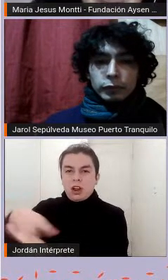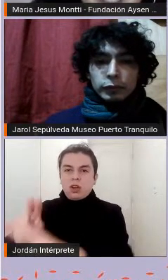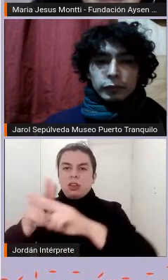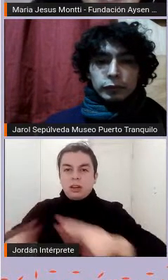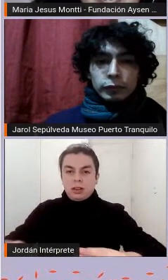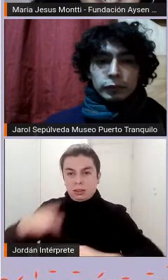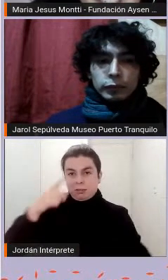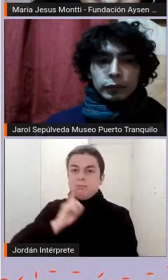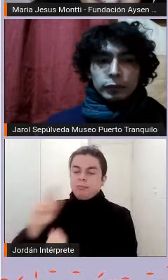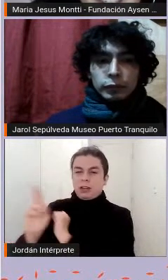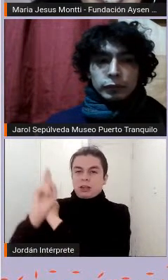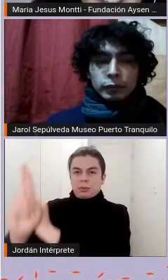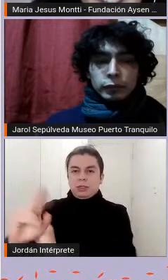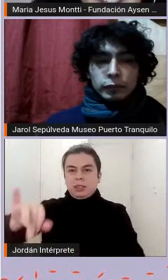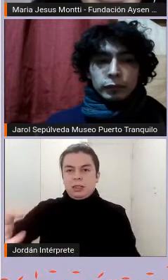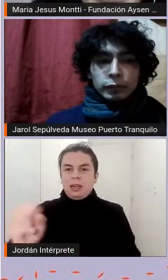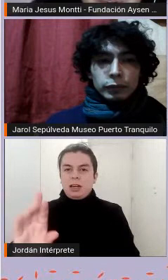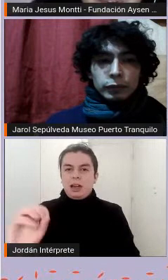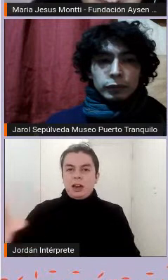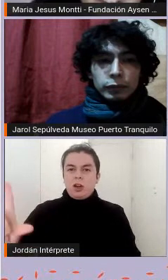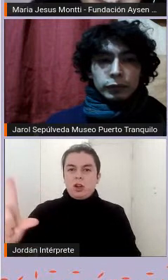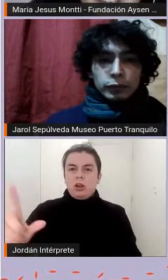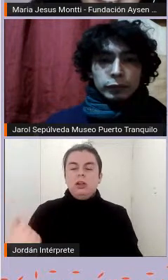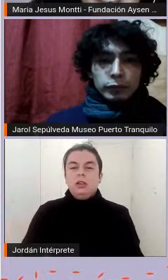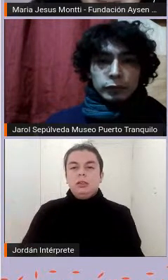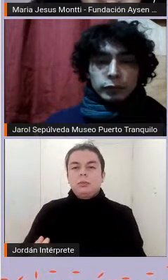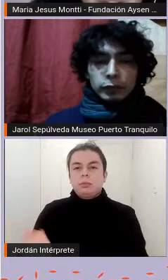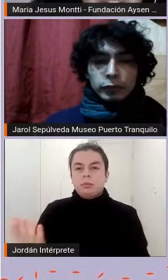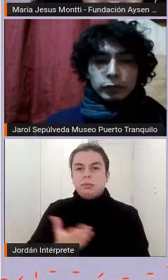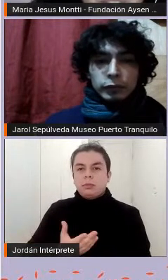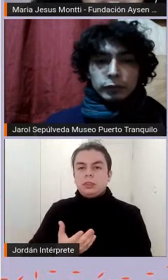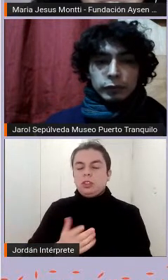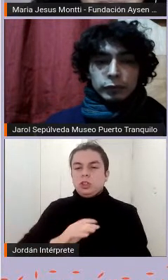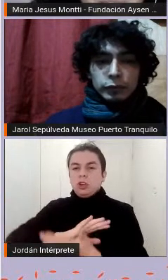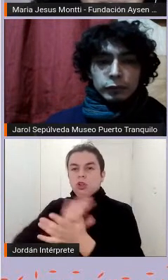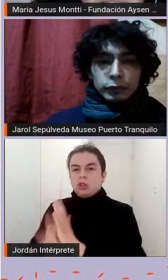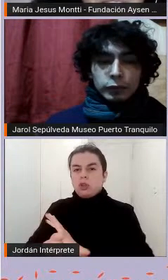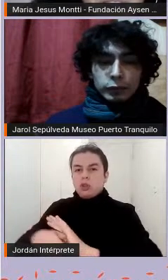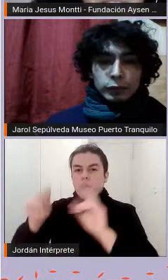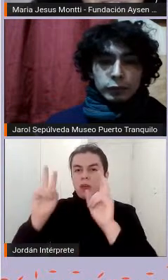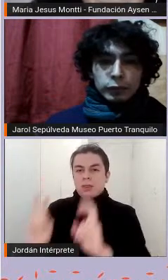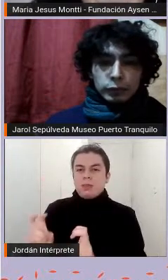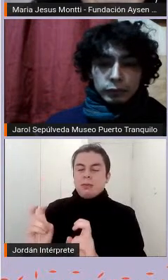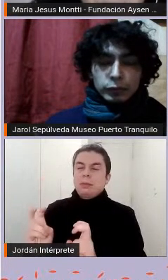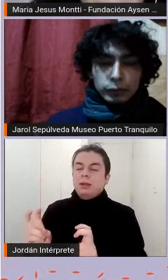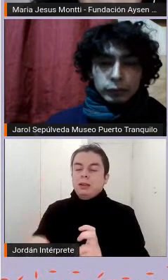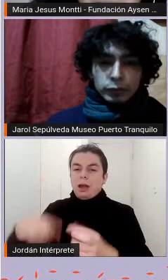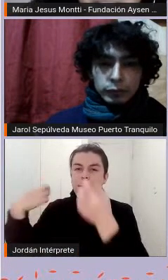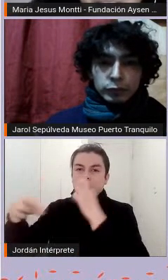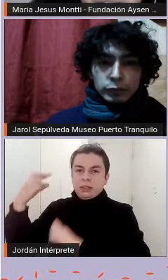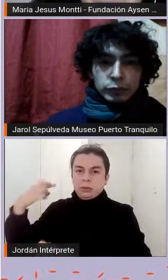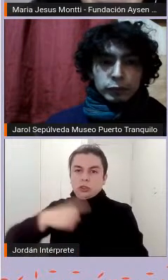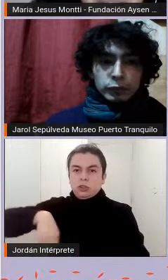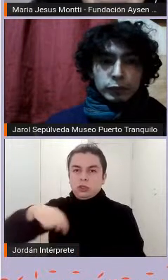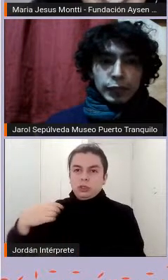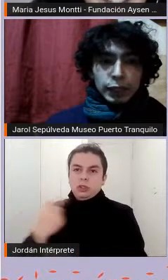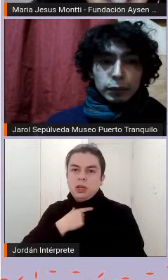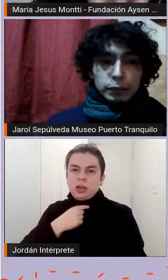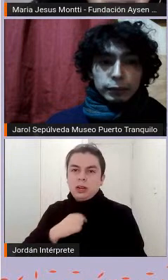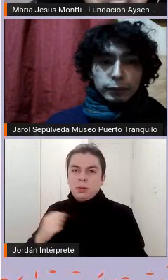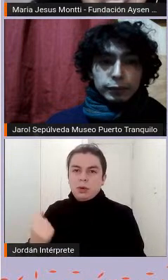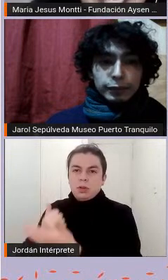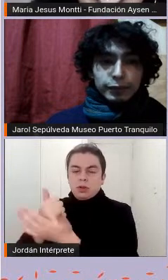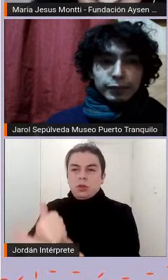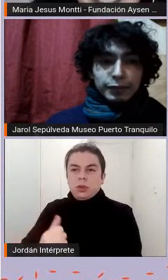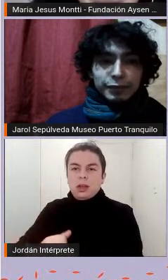el tema patrimonial que estamos ayudando a valorar en la localidad de Puerto Cisne. Entonces, para comenzar